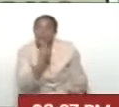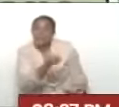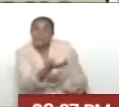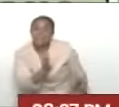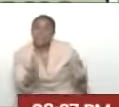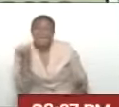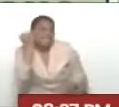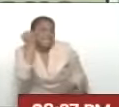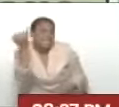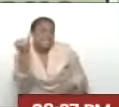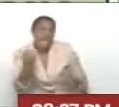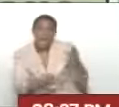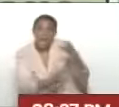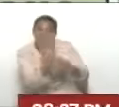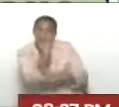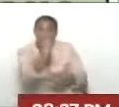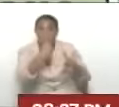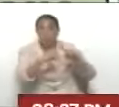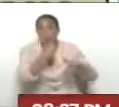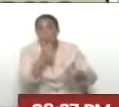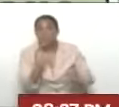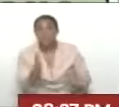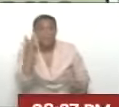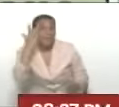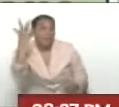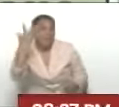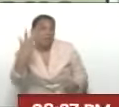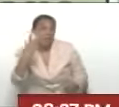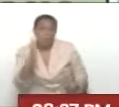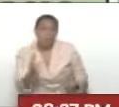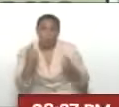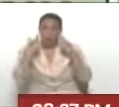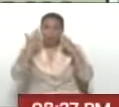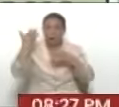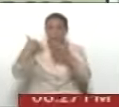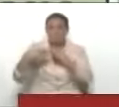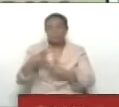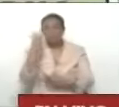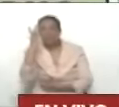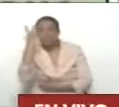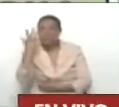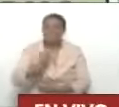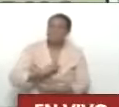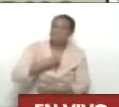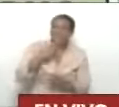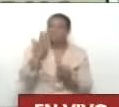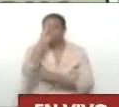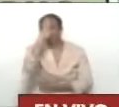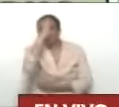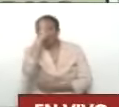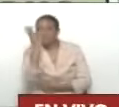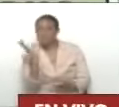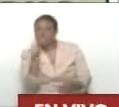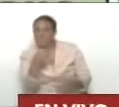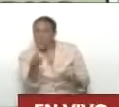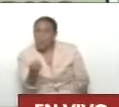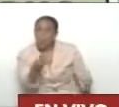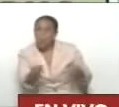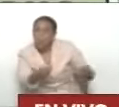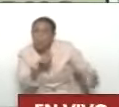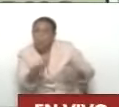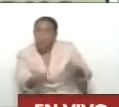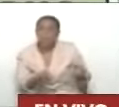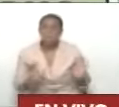esa idea en la que se creó ese 1x10, me imagino que ha superado sus expectativas al máximo, cómo se ha ido transformando este sistema y se ha hecho,